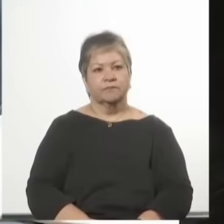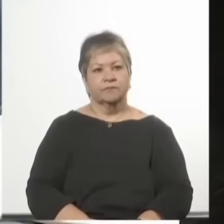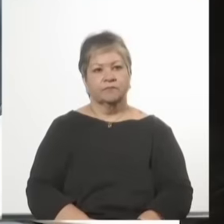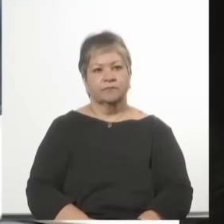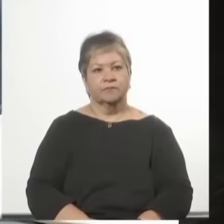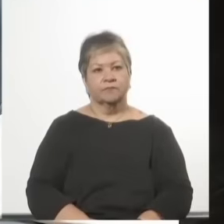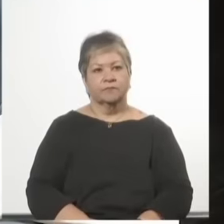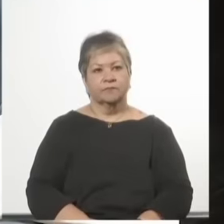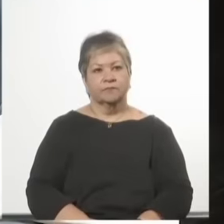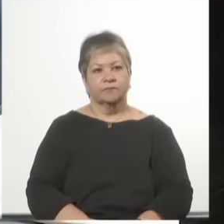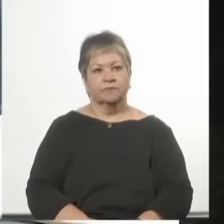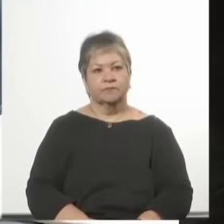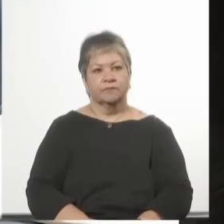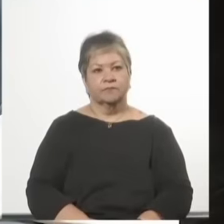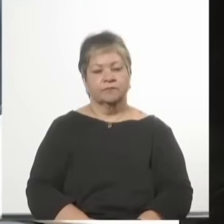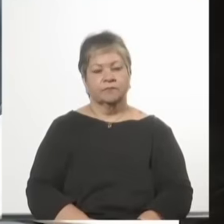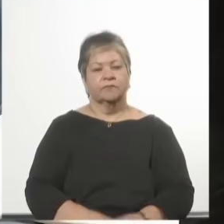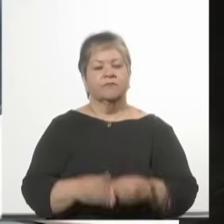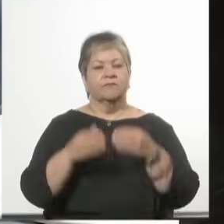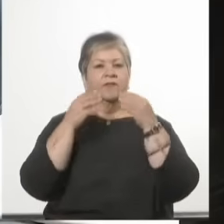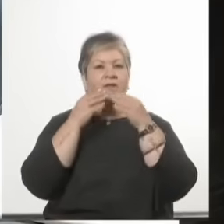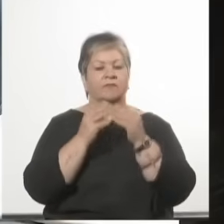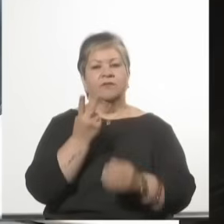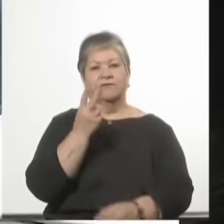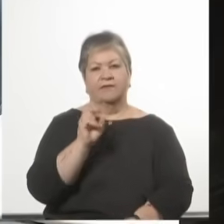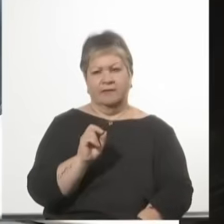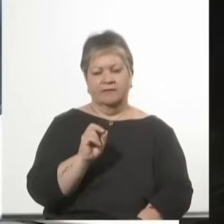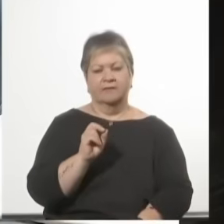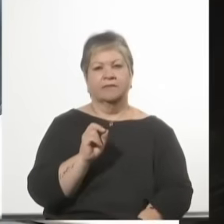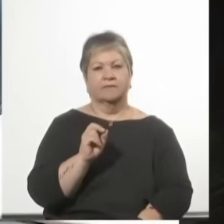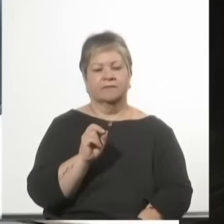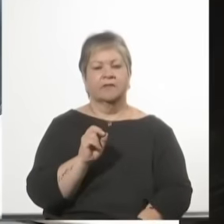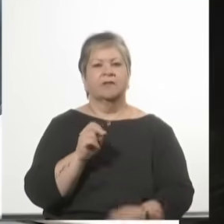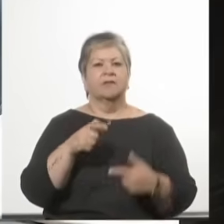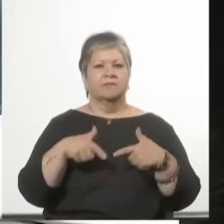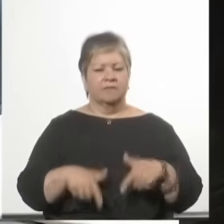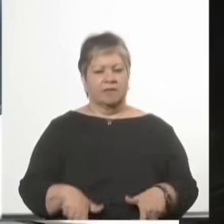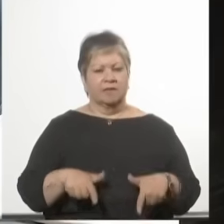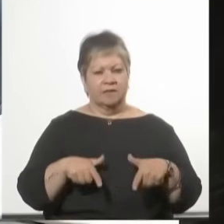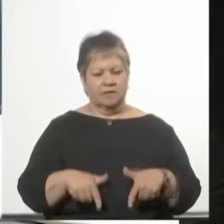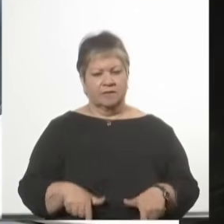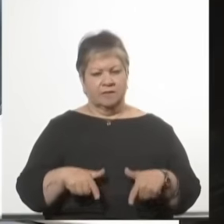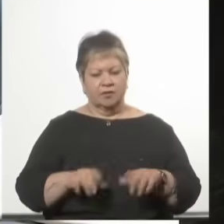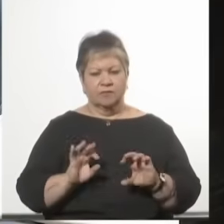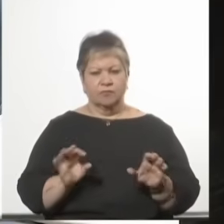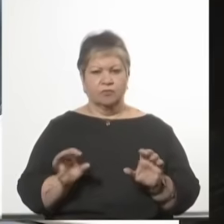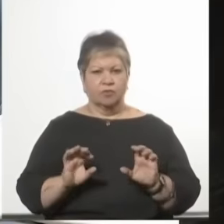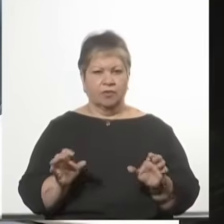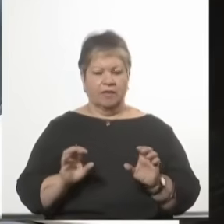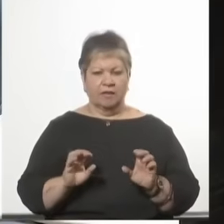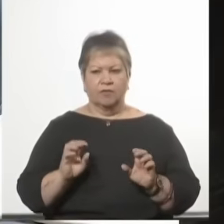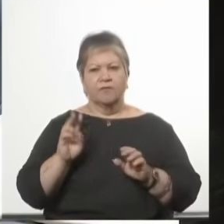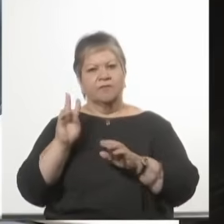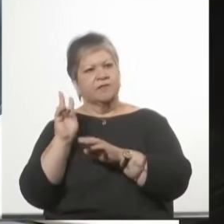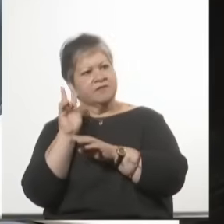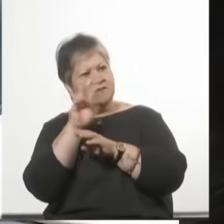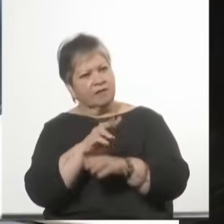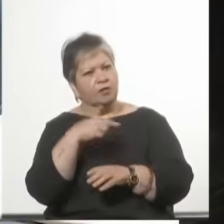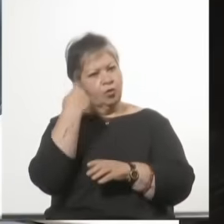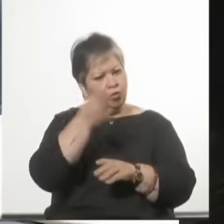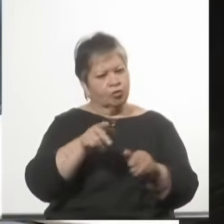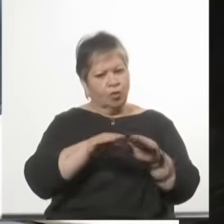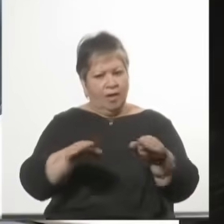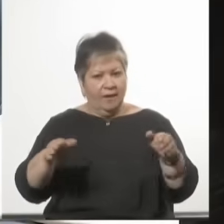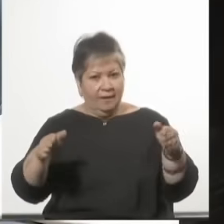Voy a sobre la 20, si recibimos en el Ministerio funcionarios del inciso, reciben o visitan otros astilleros en la gestión, ¿con